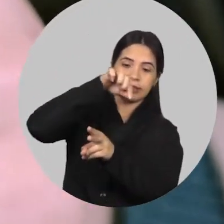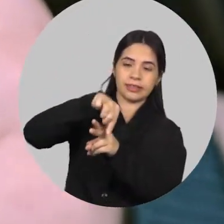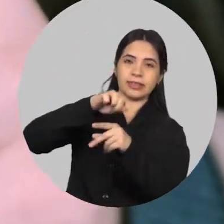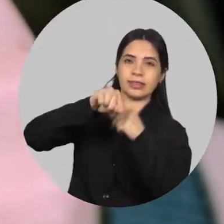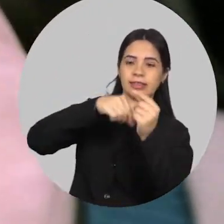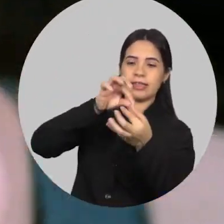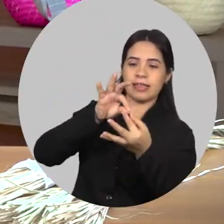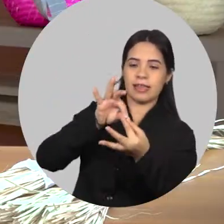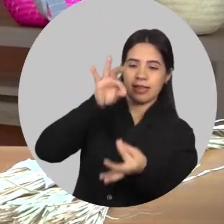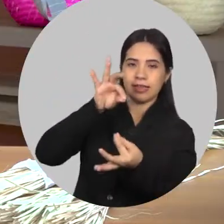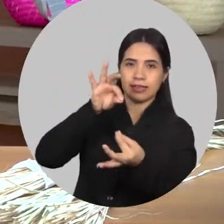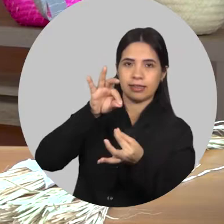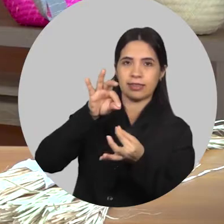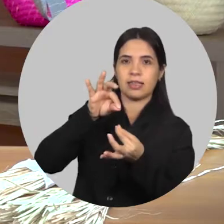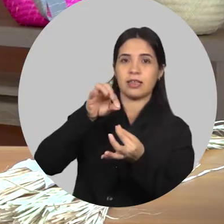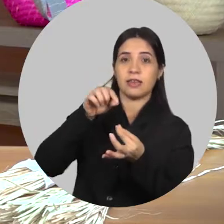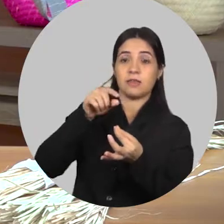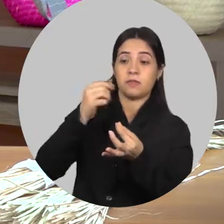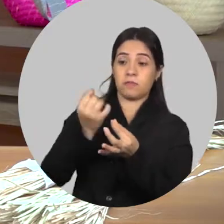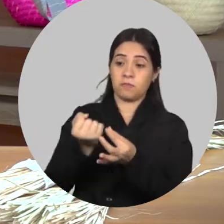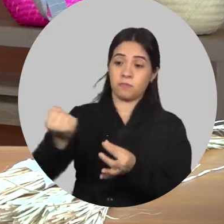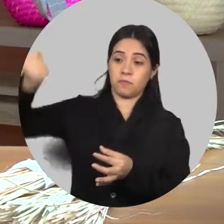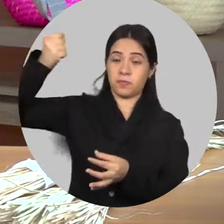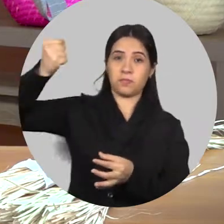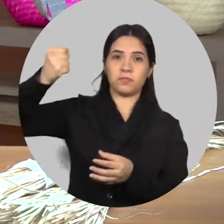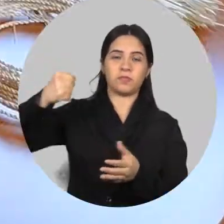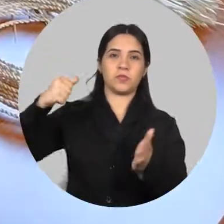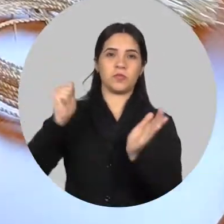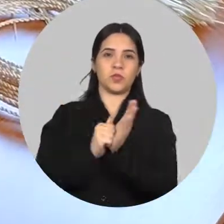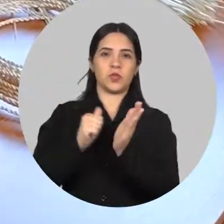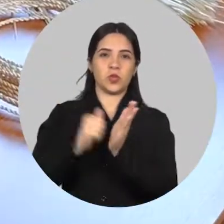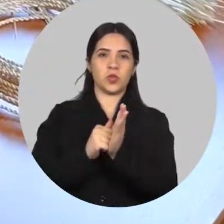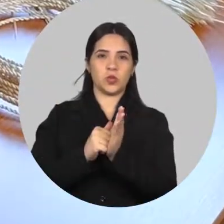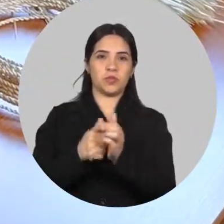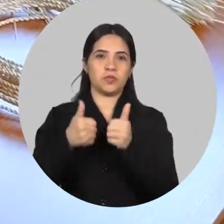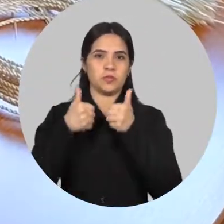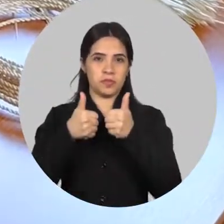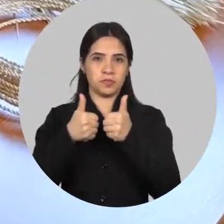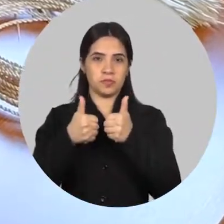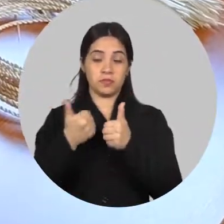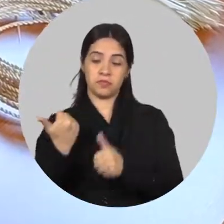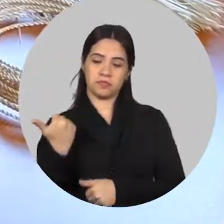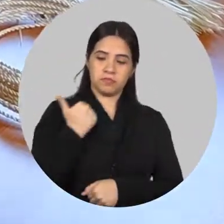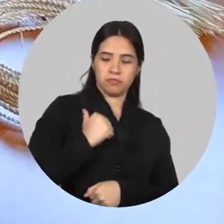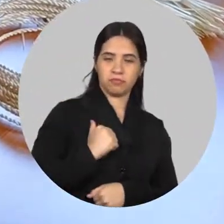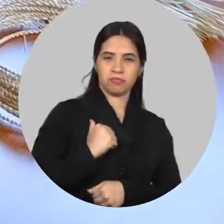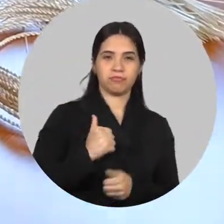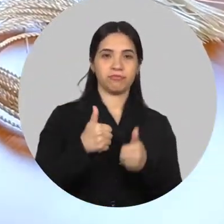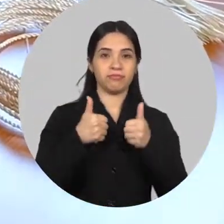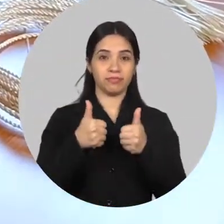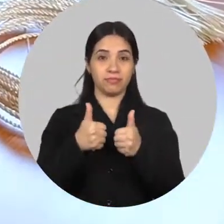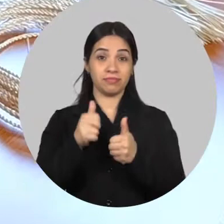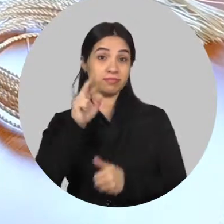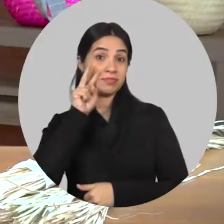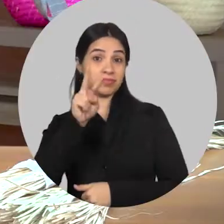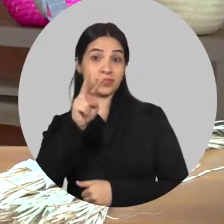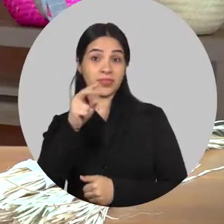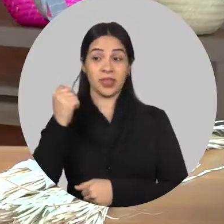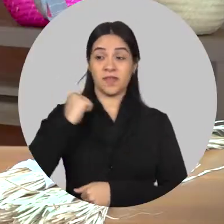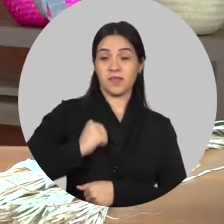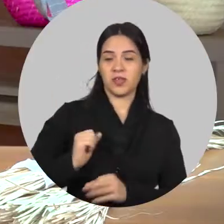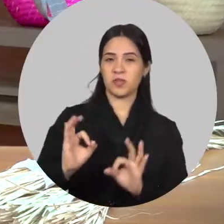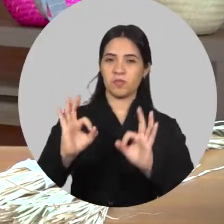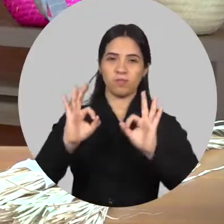Cuando le haces el nudo por dentro, estiras bien y se queda bien tu bolsoncito. Y tenés